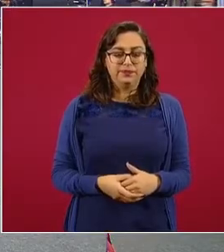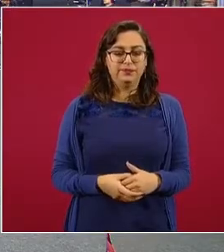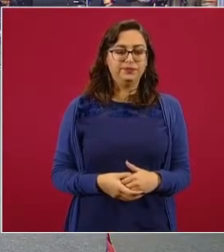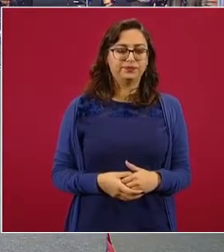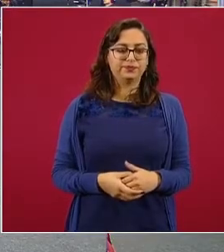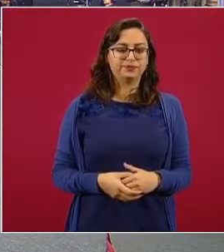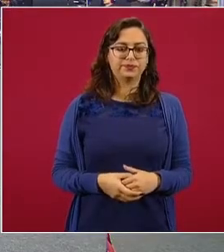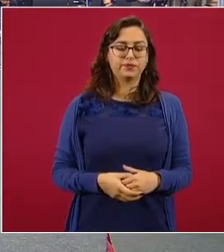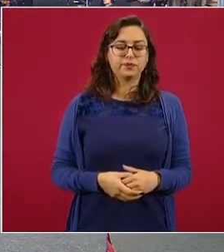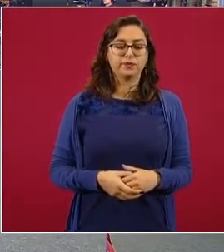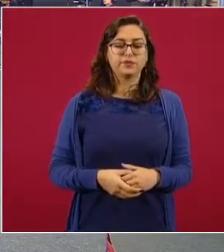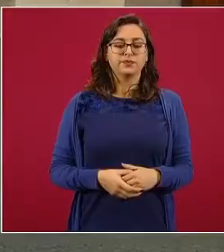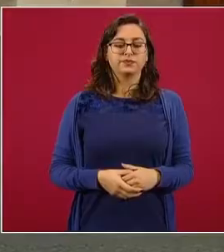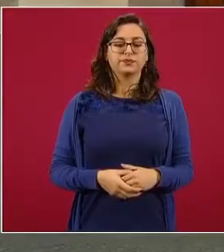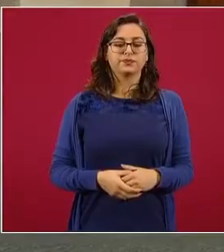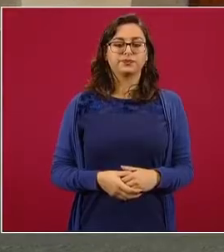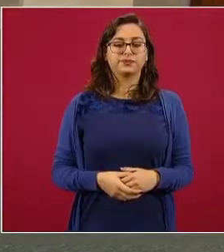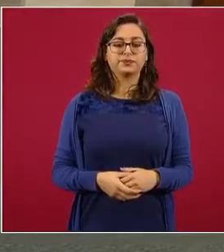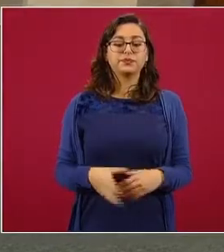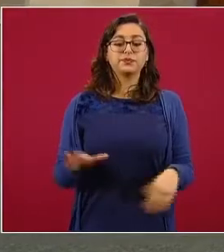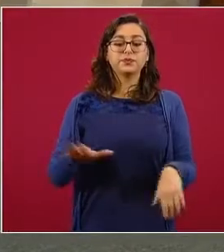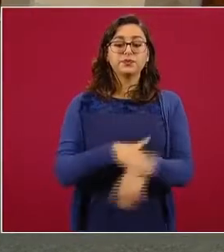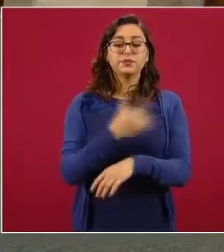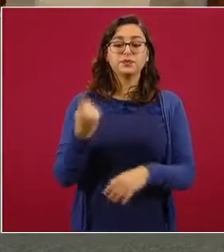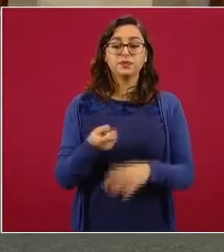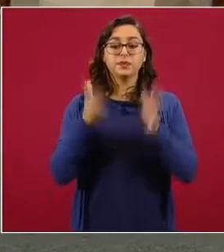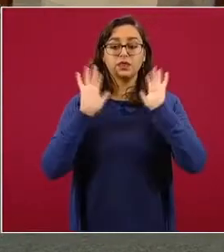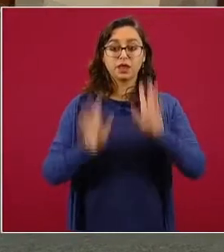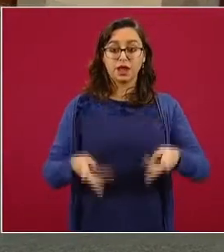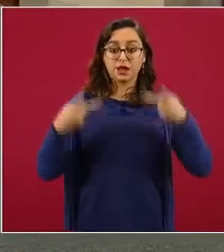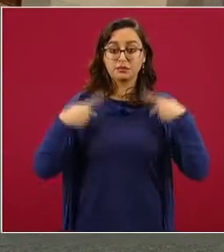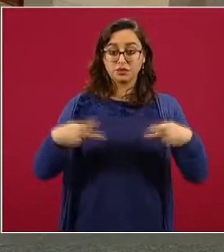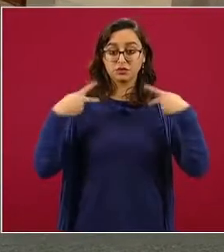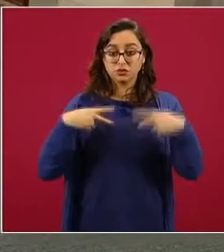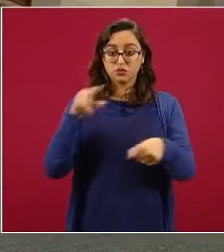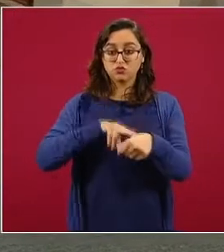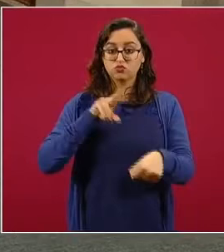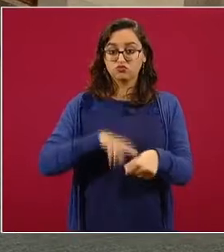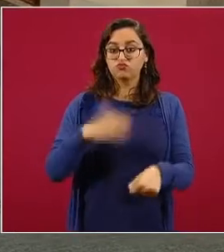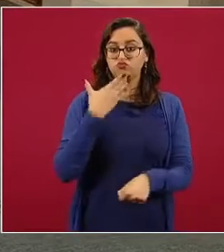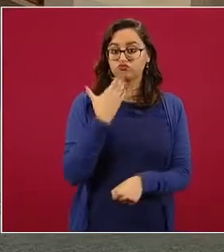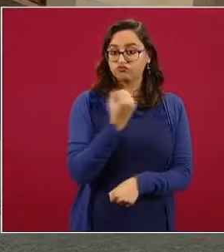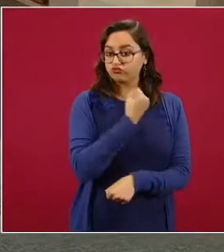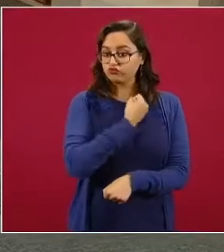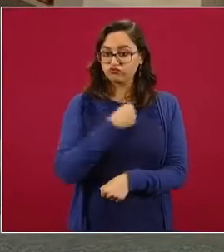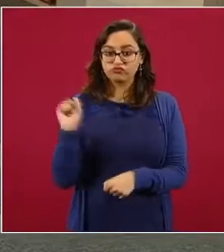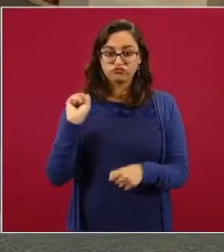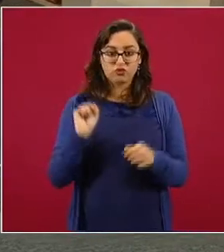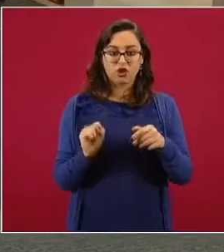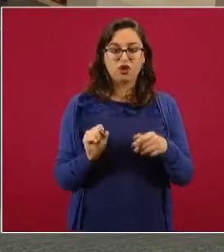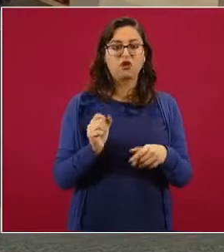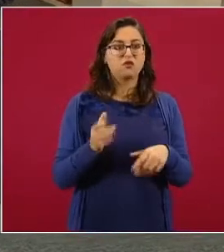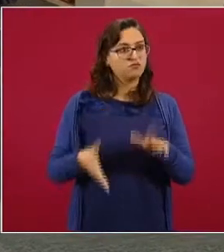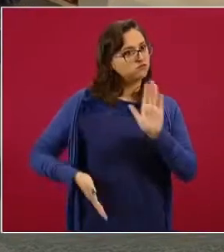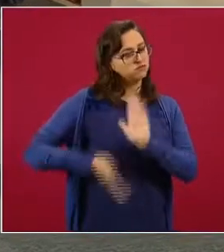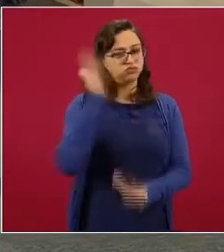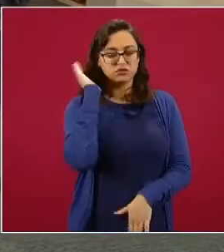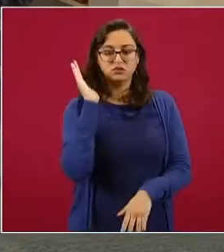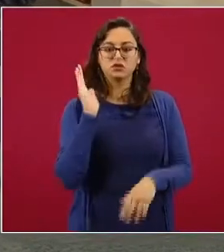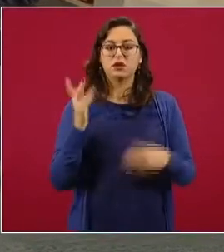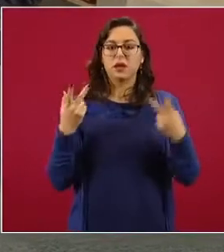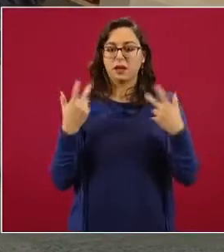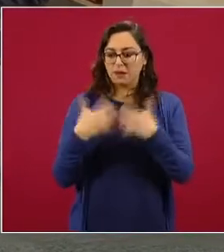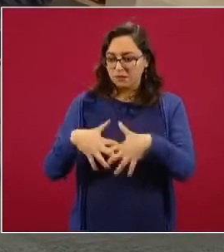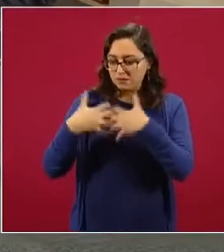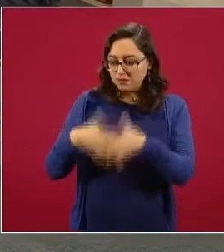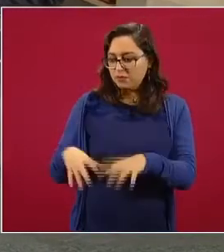se enviaron especialistas se envió equipo